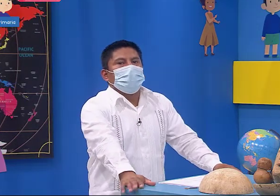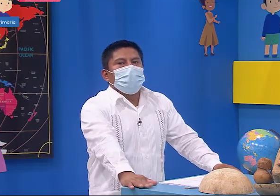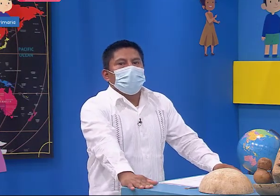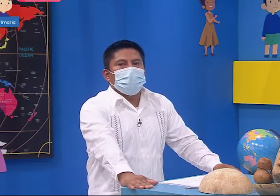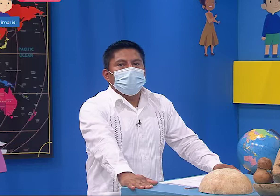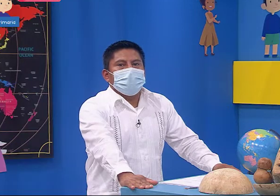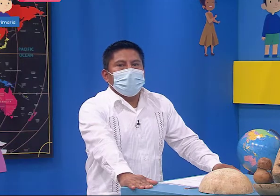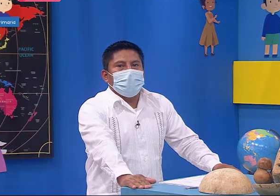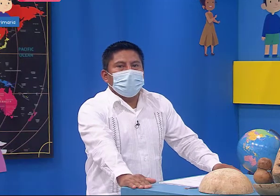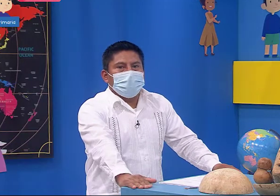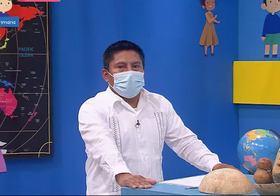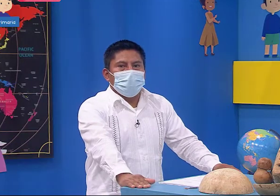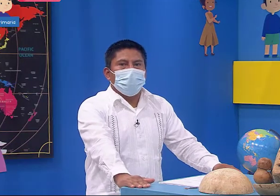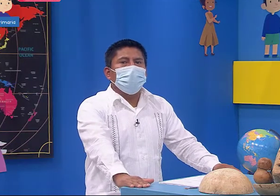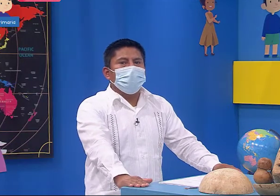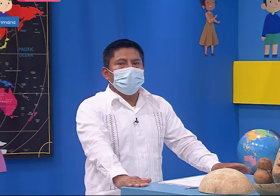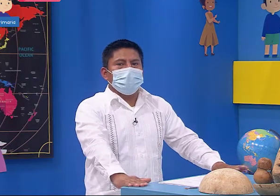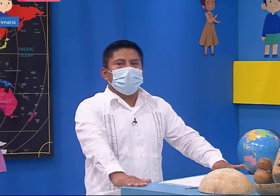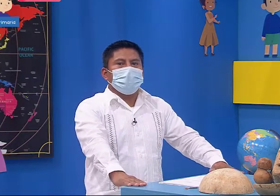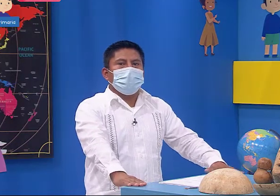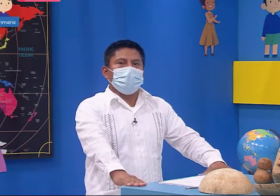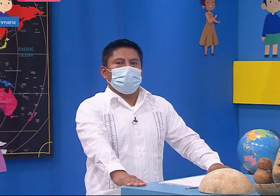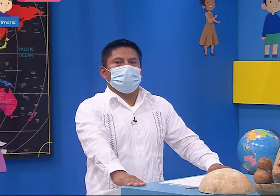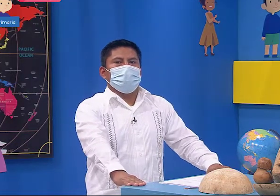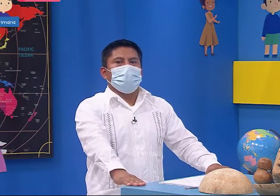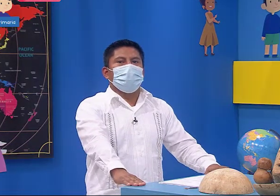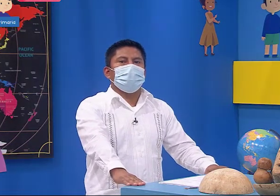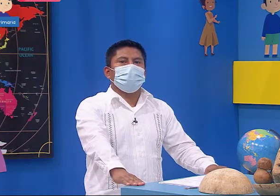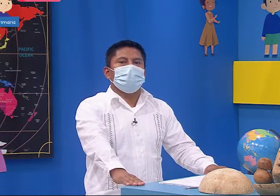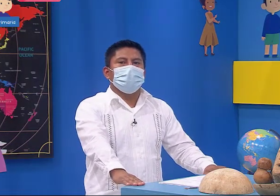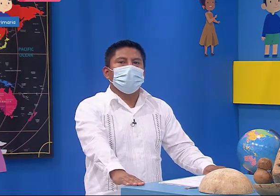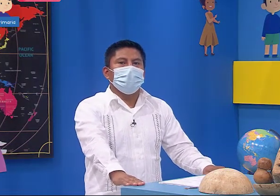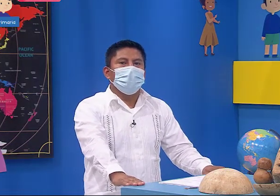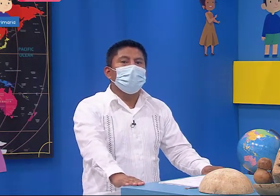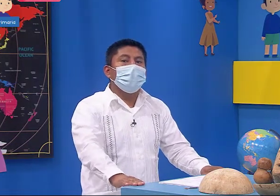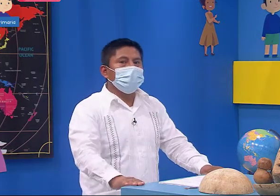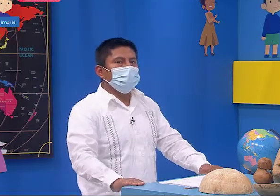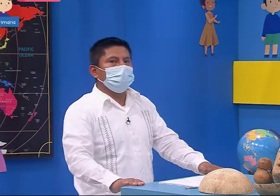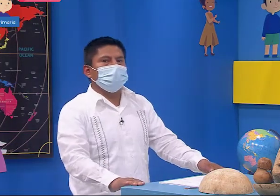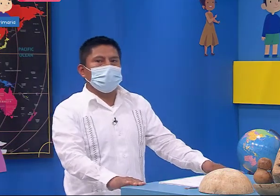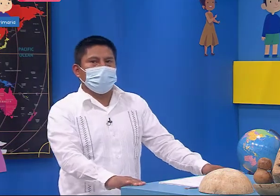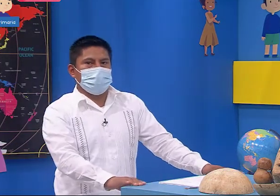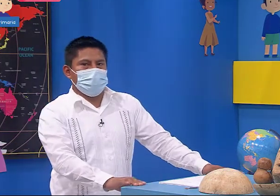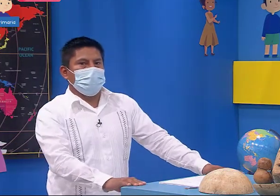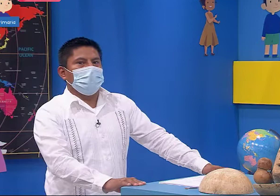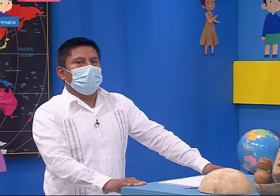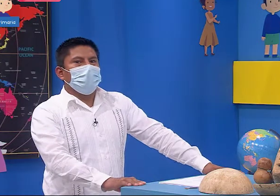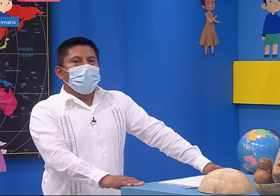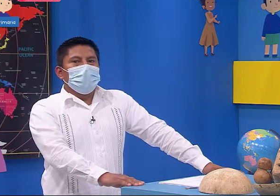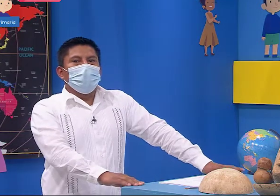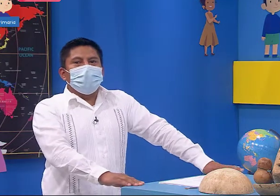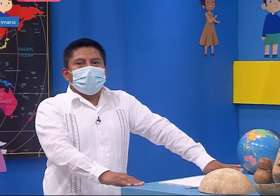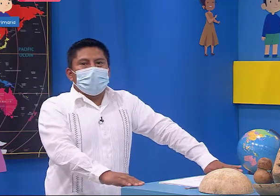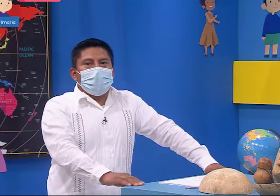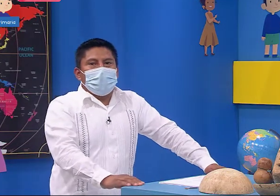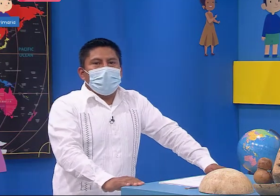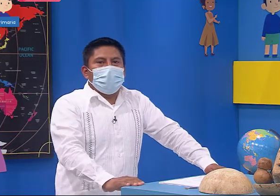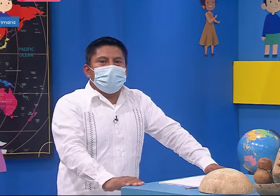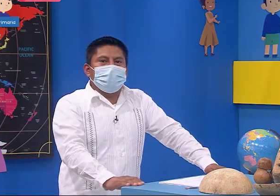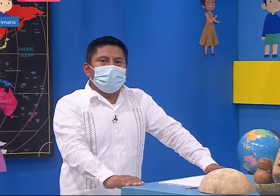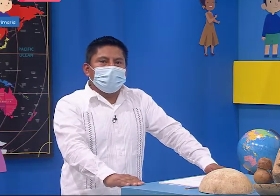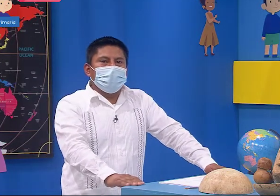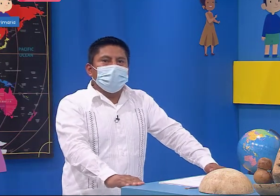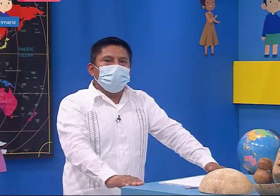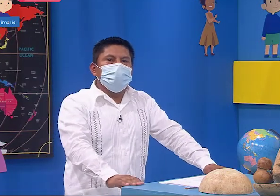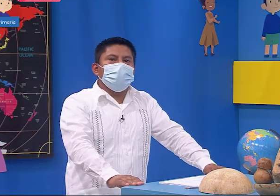chido mochizahalan di onguya zoke chido ma wotina ma a runka mochizahala